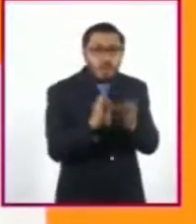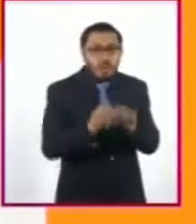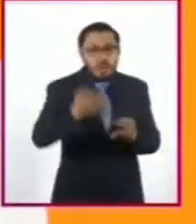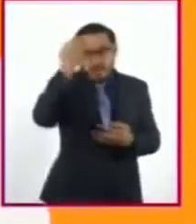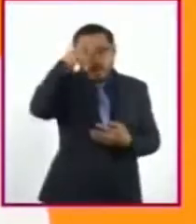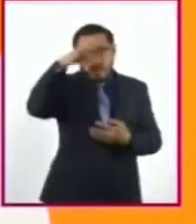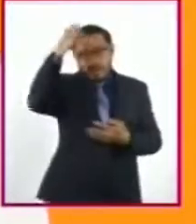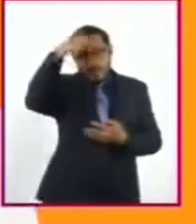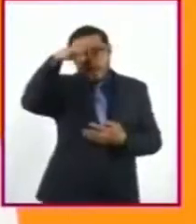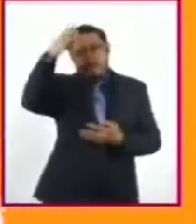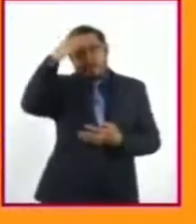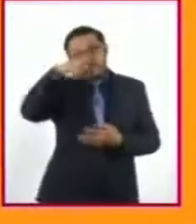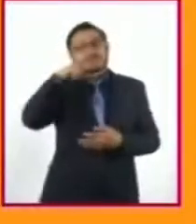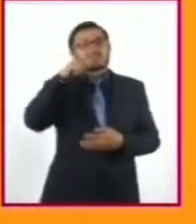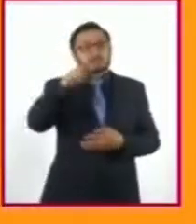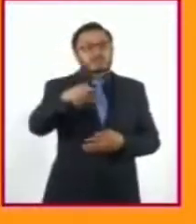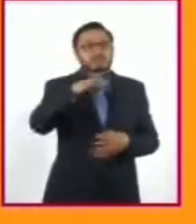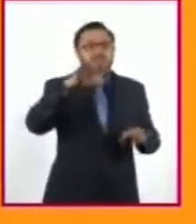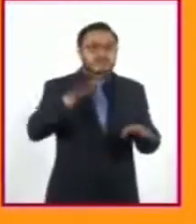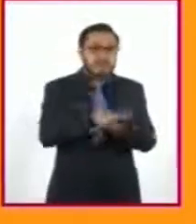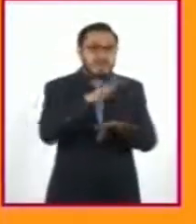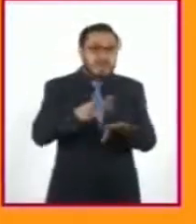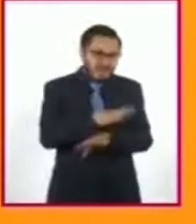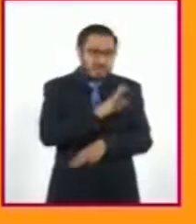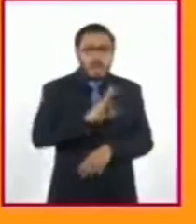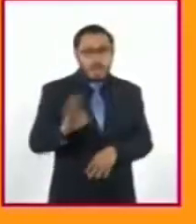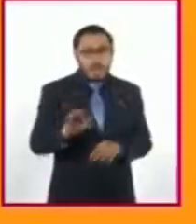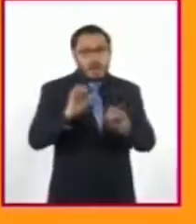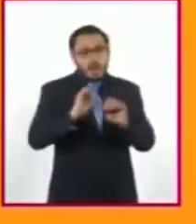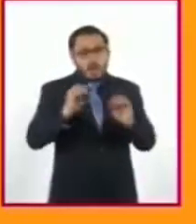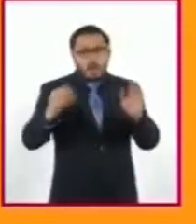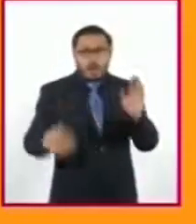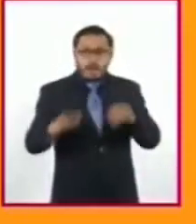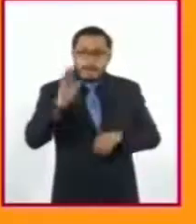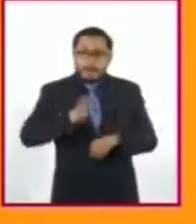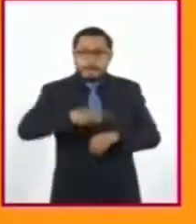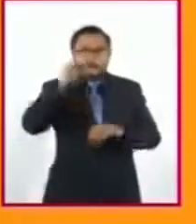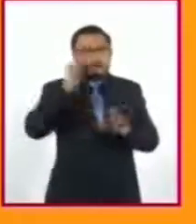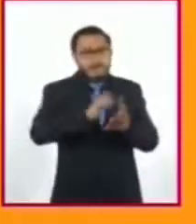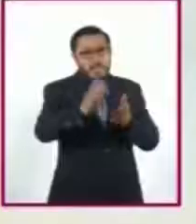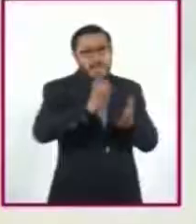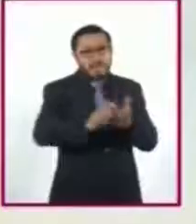viven, pueden ir cambiando o incrementando sus tarjetas.